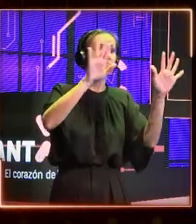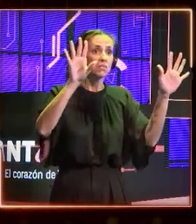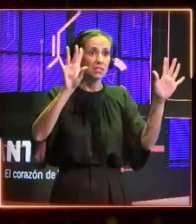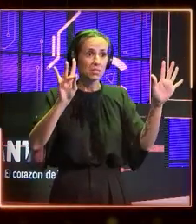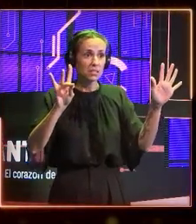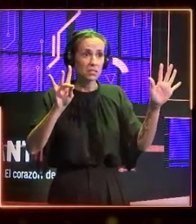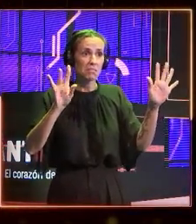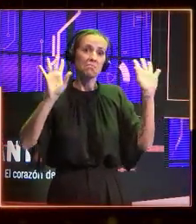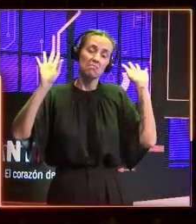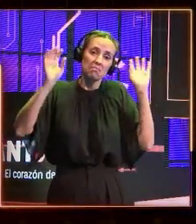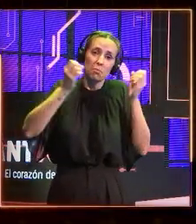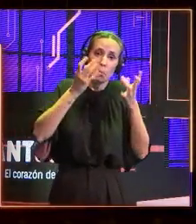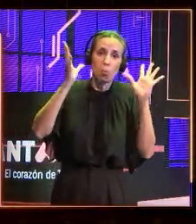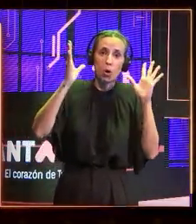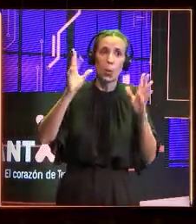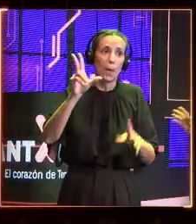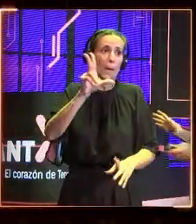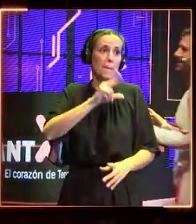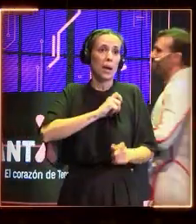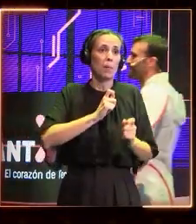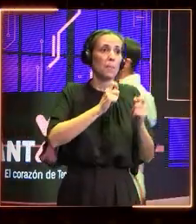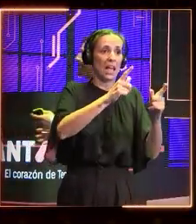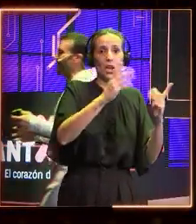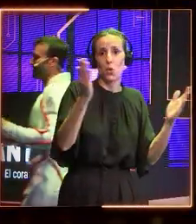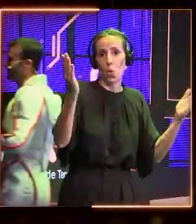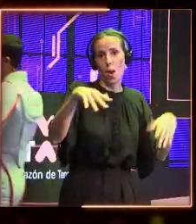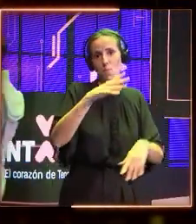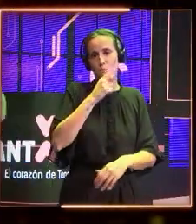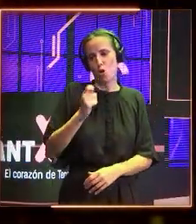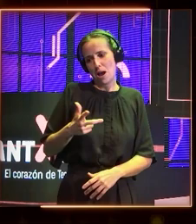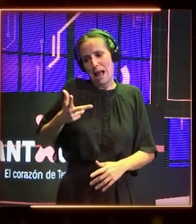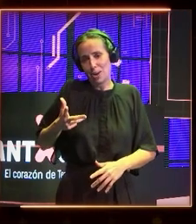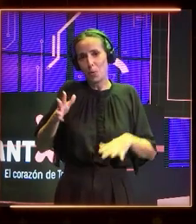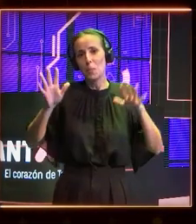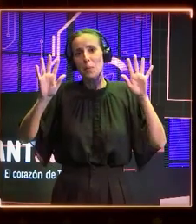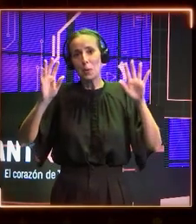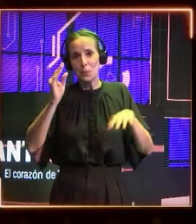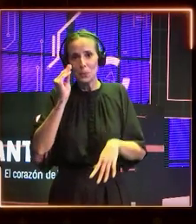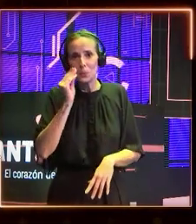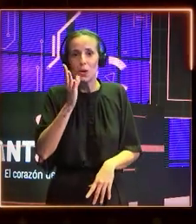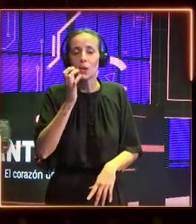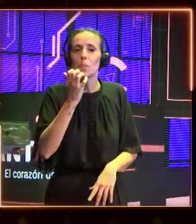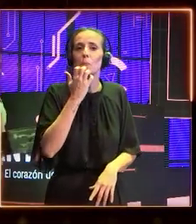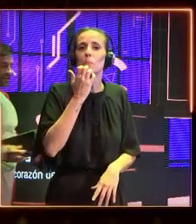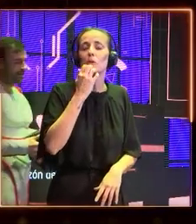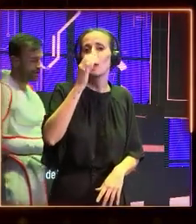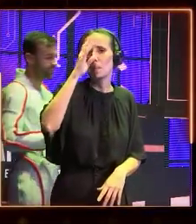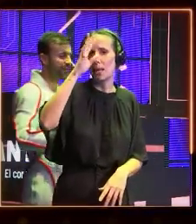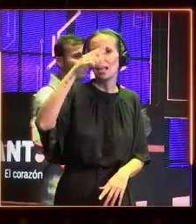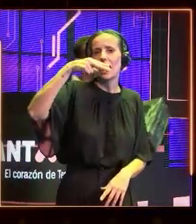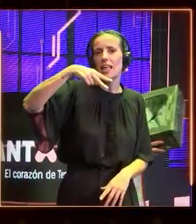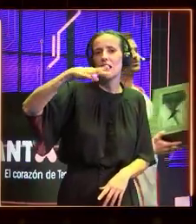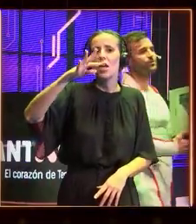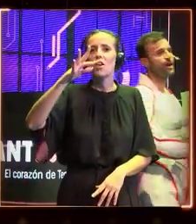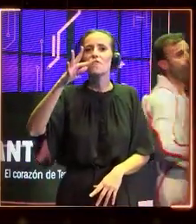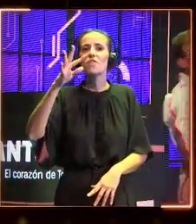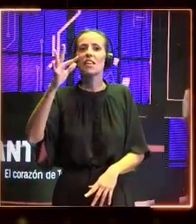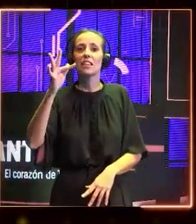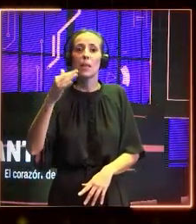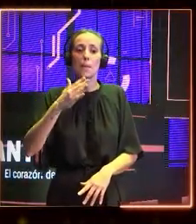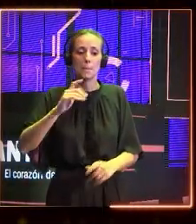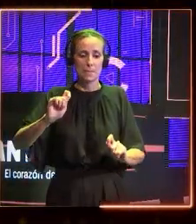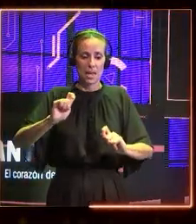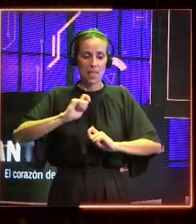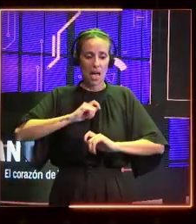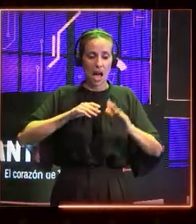sí por ahí bueno no hay premio porque sería un premio caro no pero bueno si os digo que es nft os va a dar acceso a un